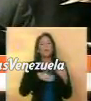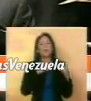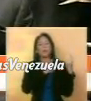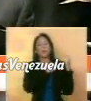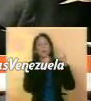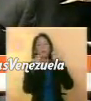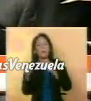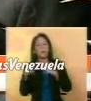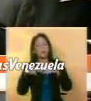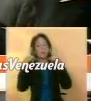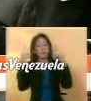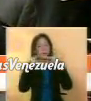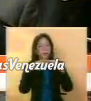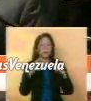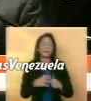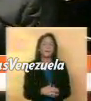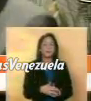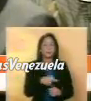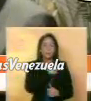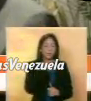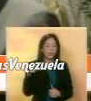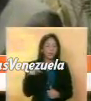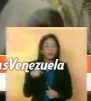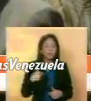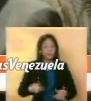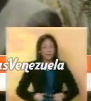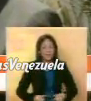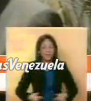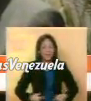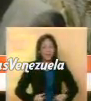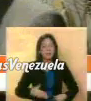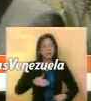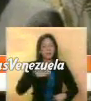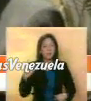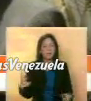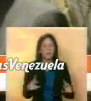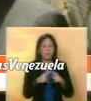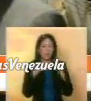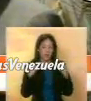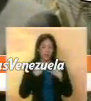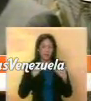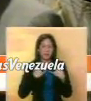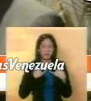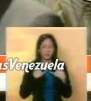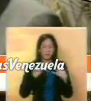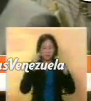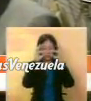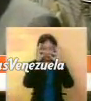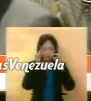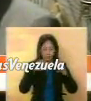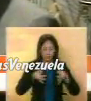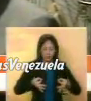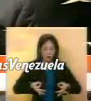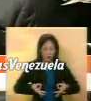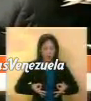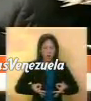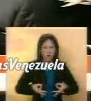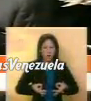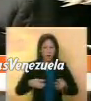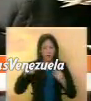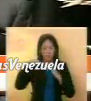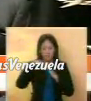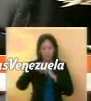empeñados como estamos en rebuscarnos y reencontrarnos a nosotros mismos, a nuestras más